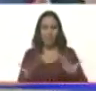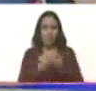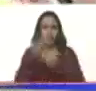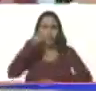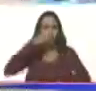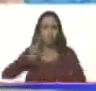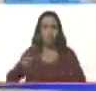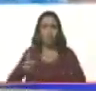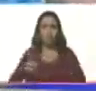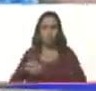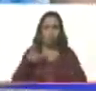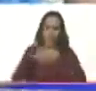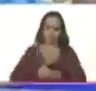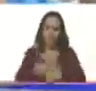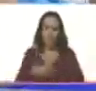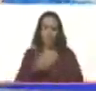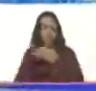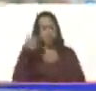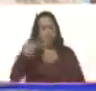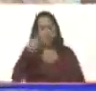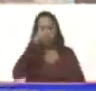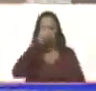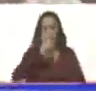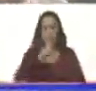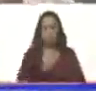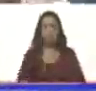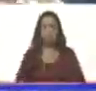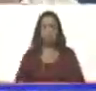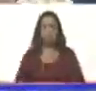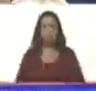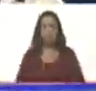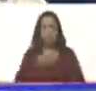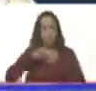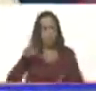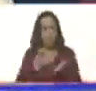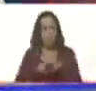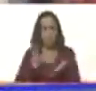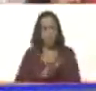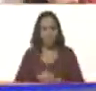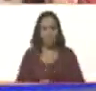y avanzando hacia los años que están por venir. Esa es la verdad.